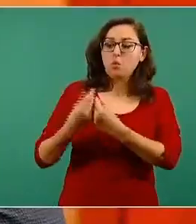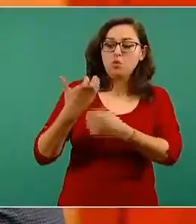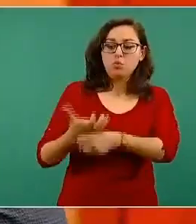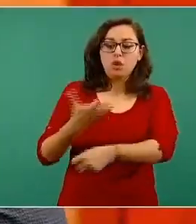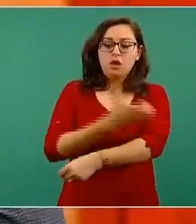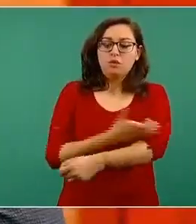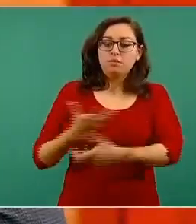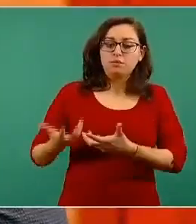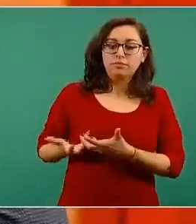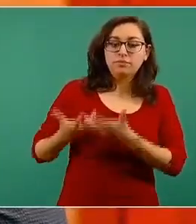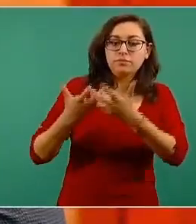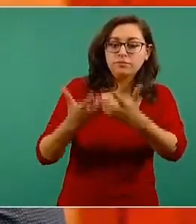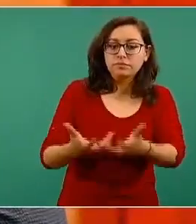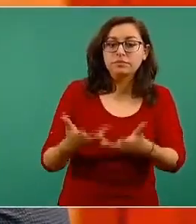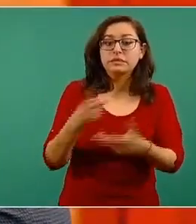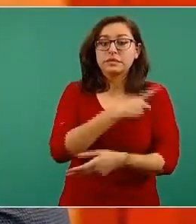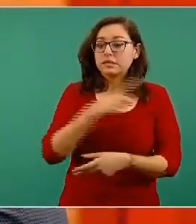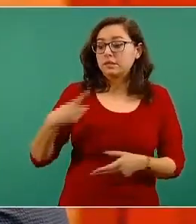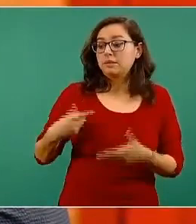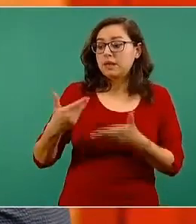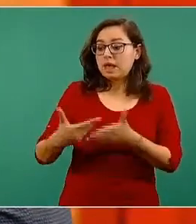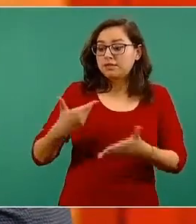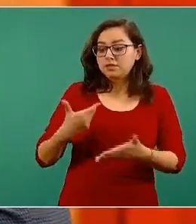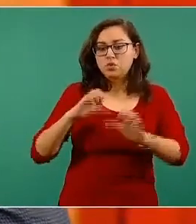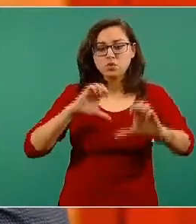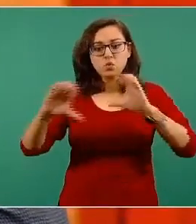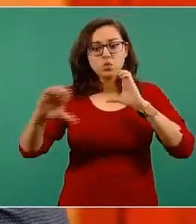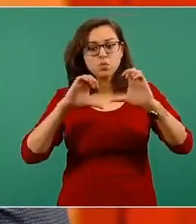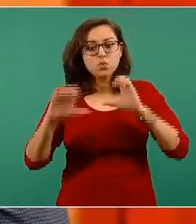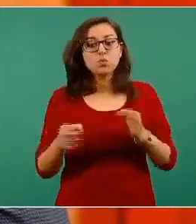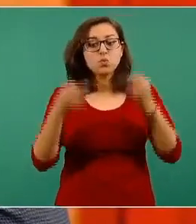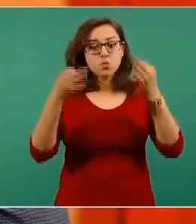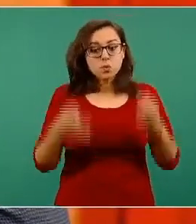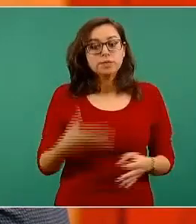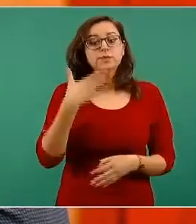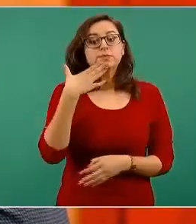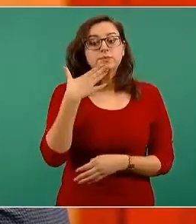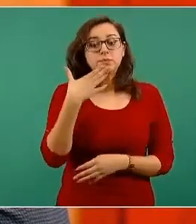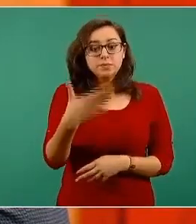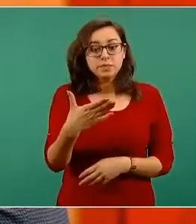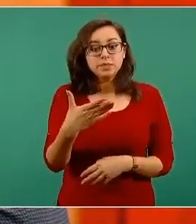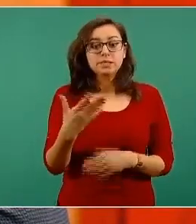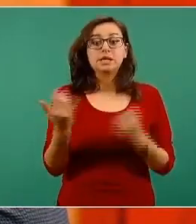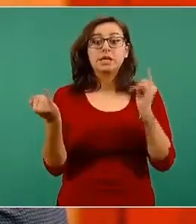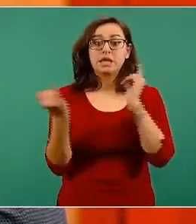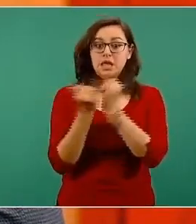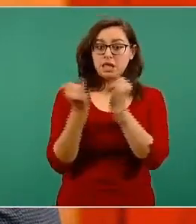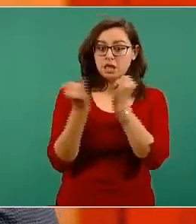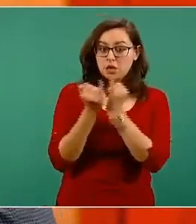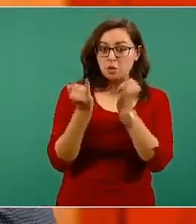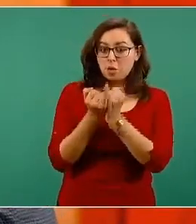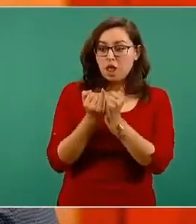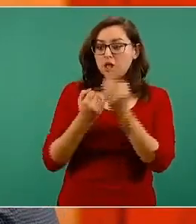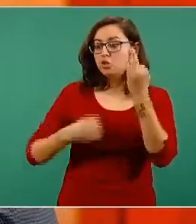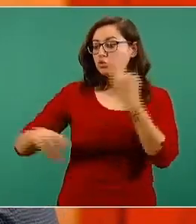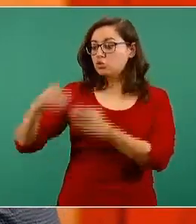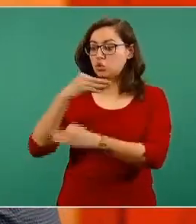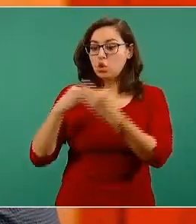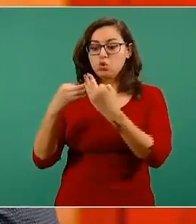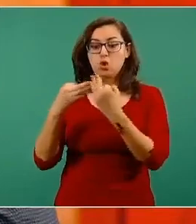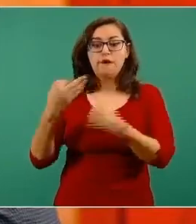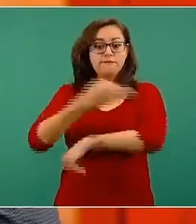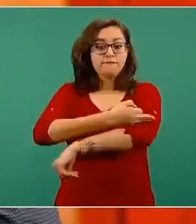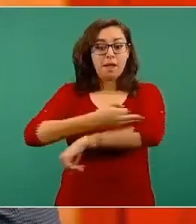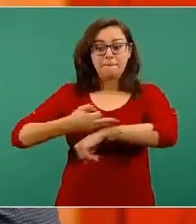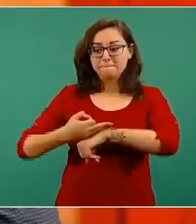una comunicación de riesgo efectiva y sobre todo esta vigilancia que tenemos que hacer como familiares